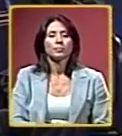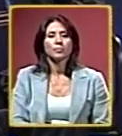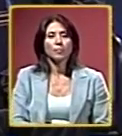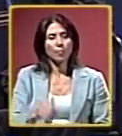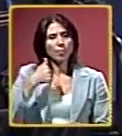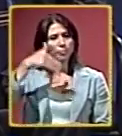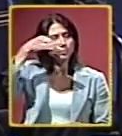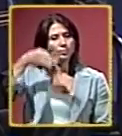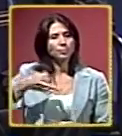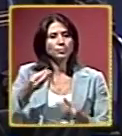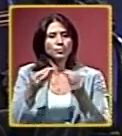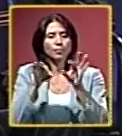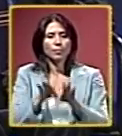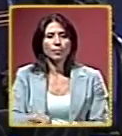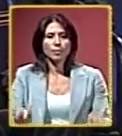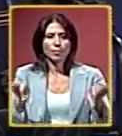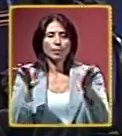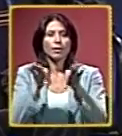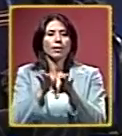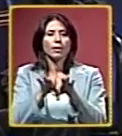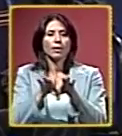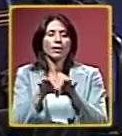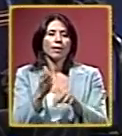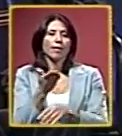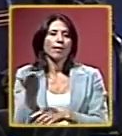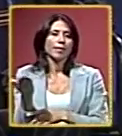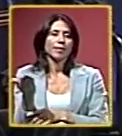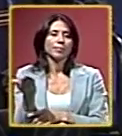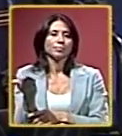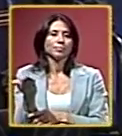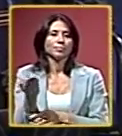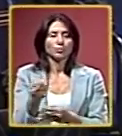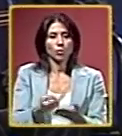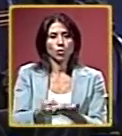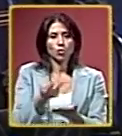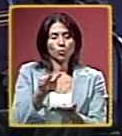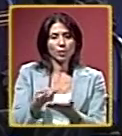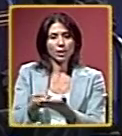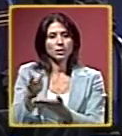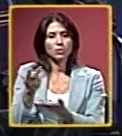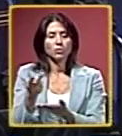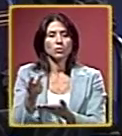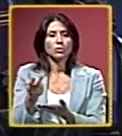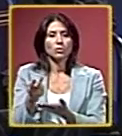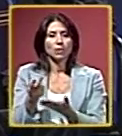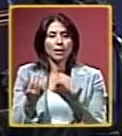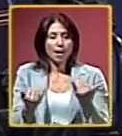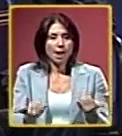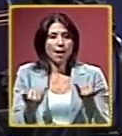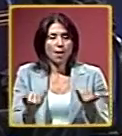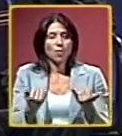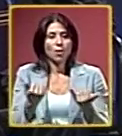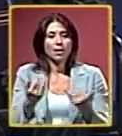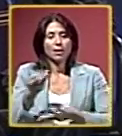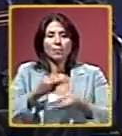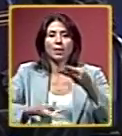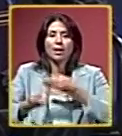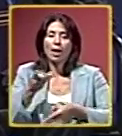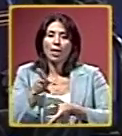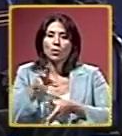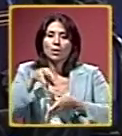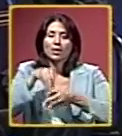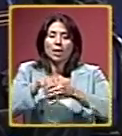Yo creo que es muy importante que los precios que hay en el mercado interno